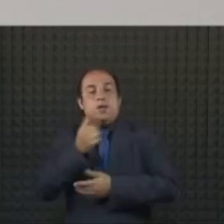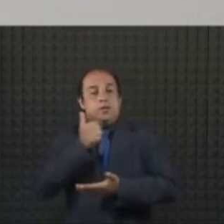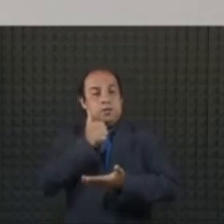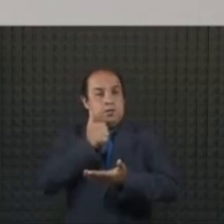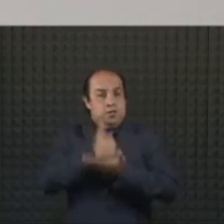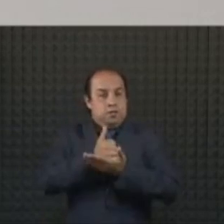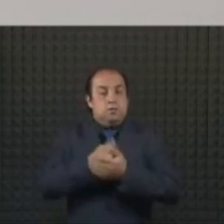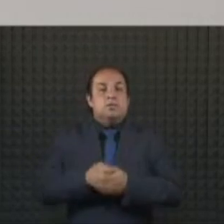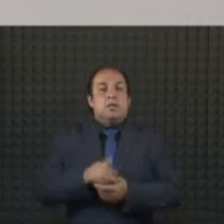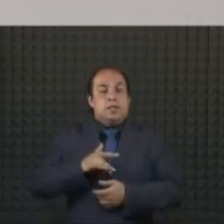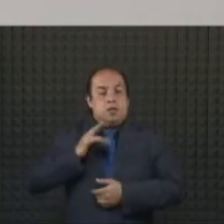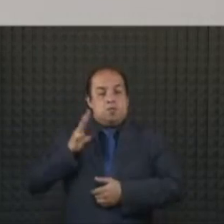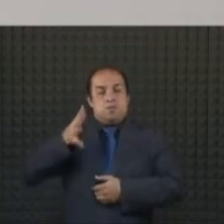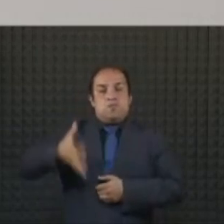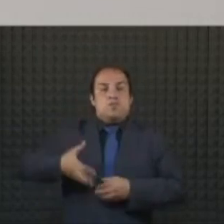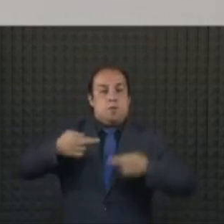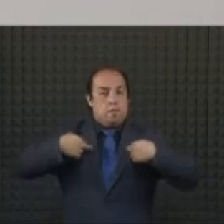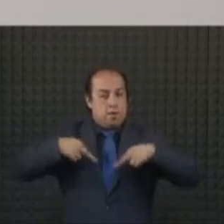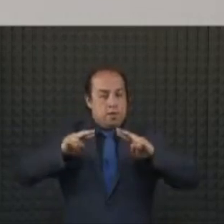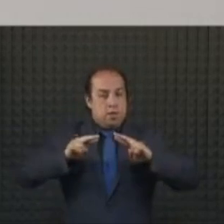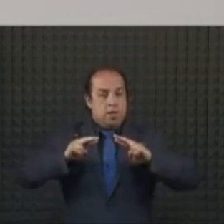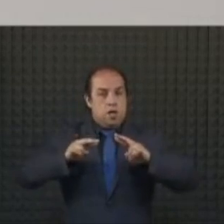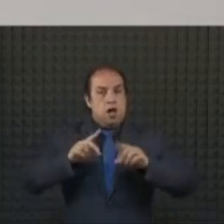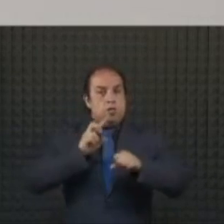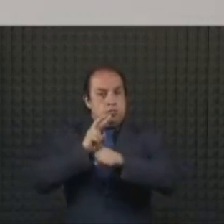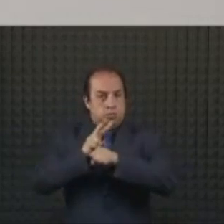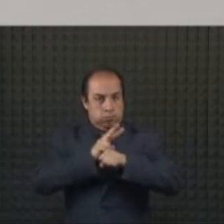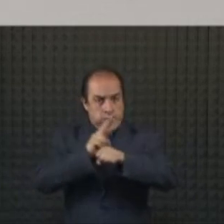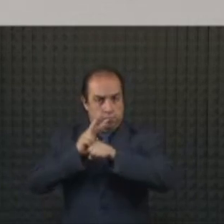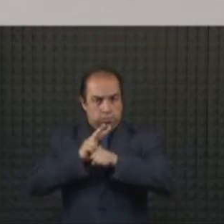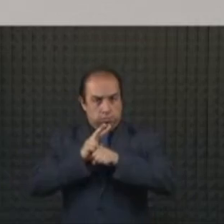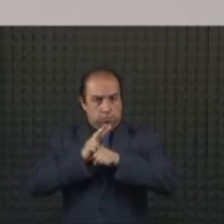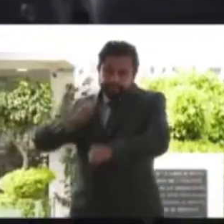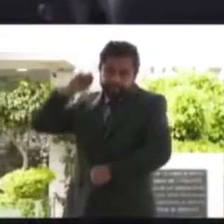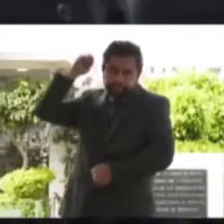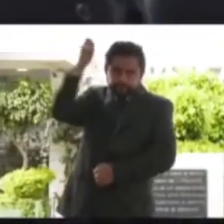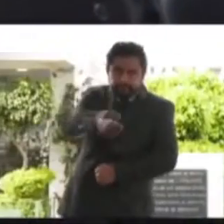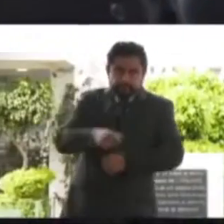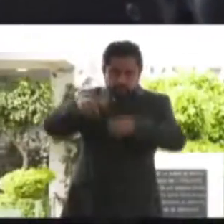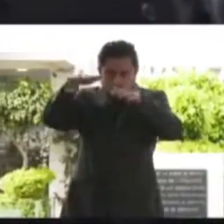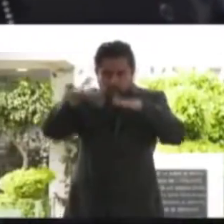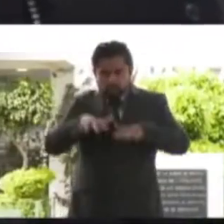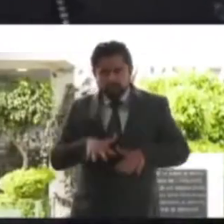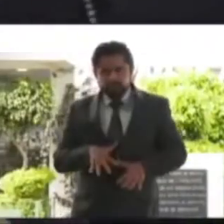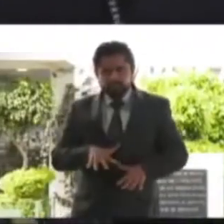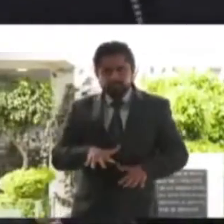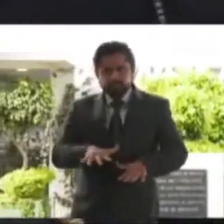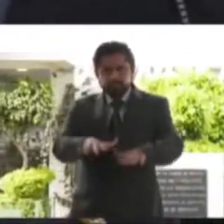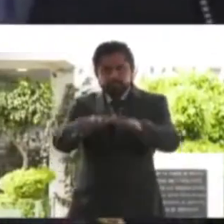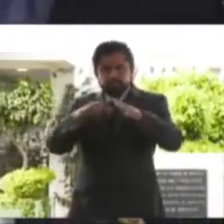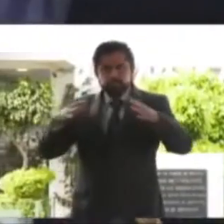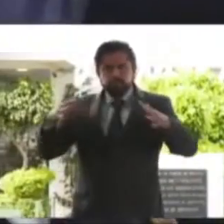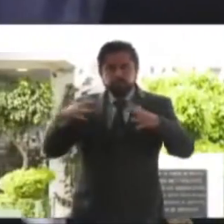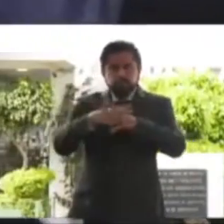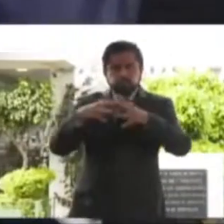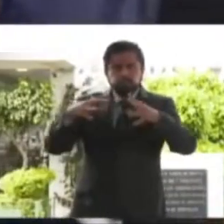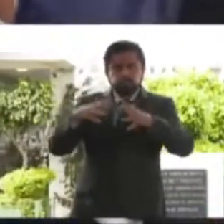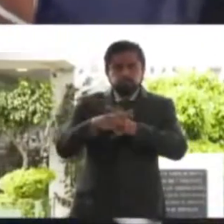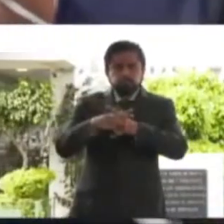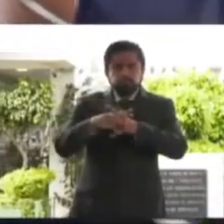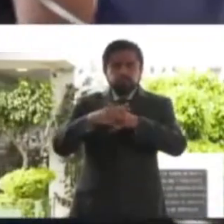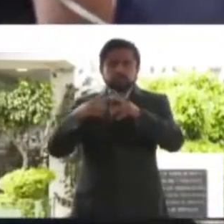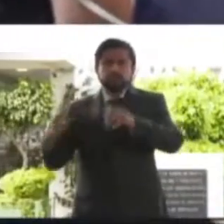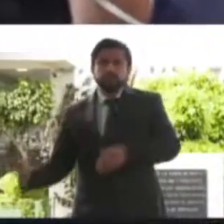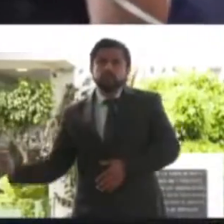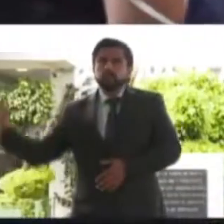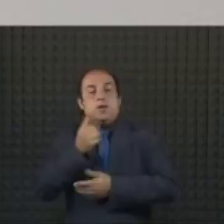capitalinas. Ratificó que su gobierno tiene como objetivo hacer una policía honesta y profesional que se sienta orgullosa de ser parte de la corporación, que sepa